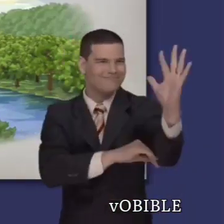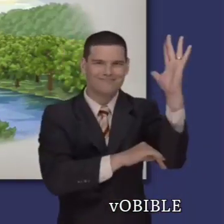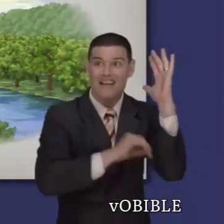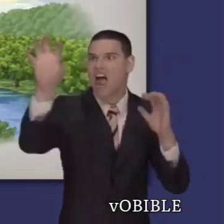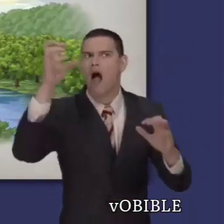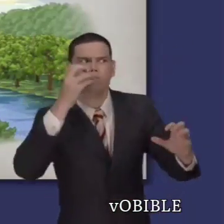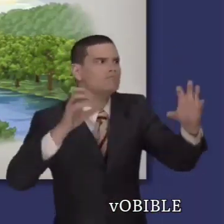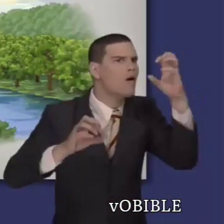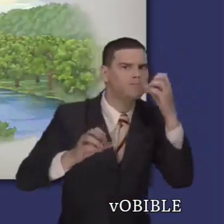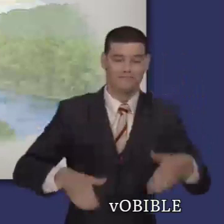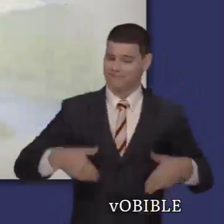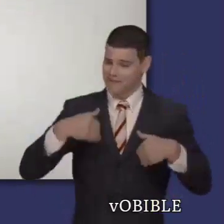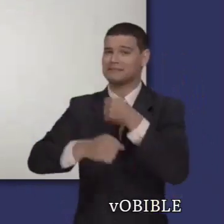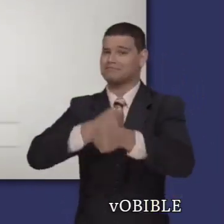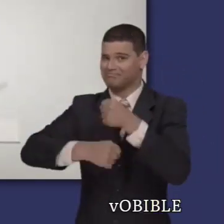de vida.